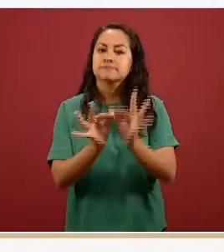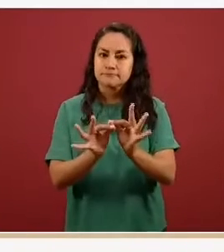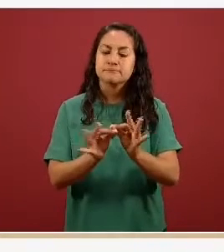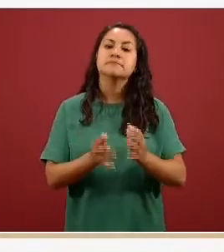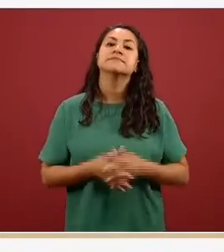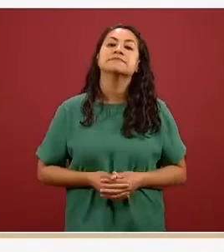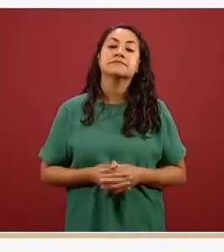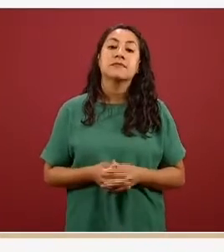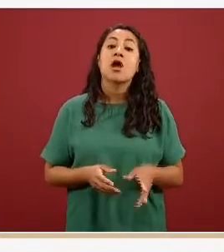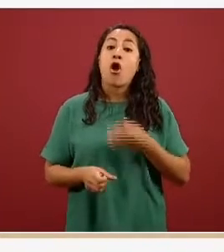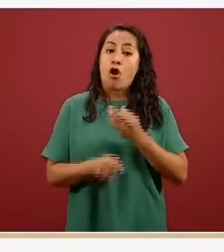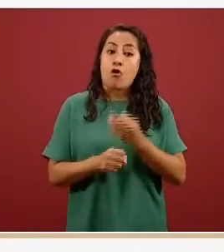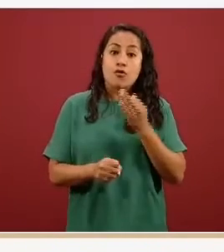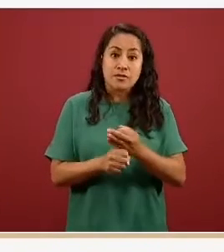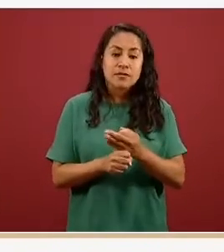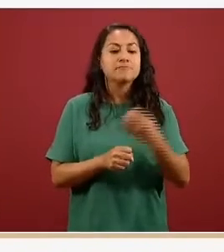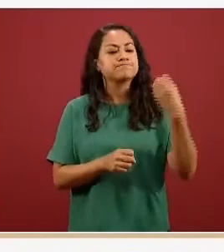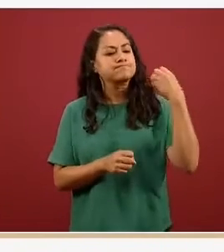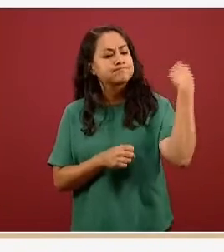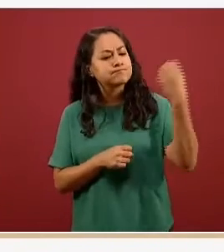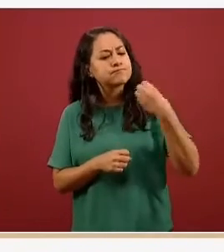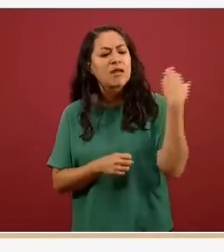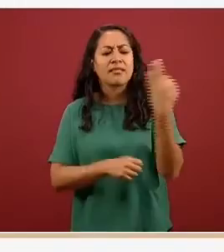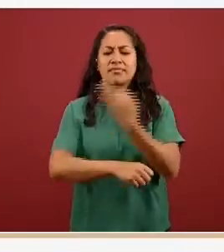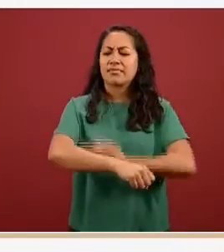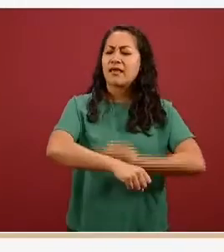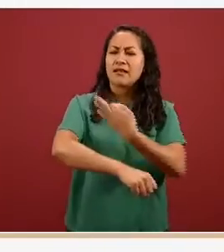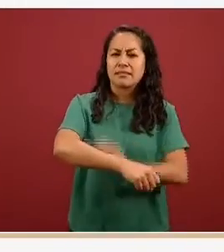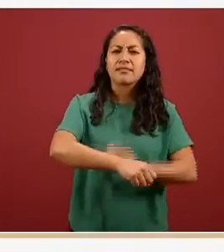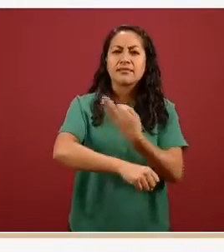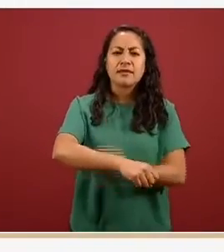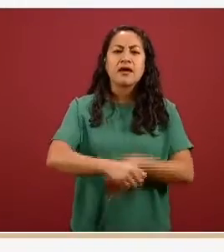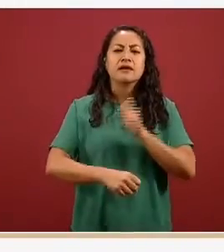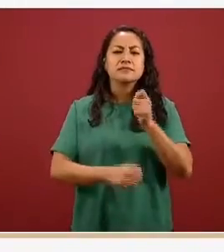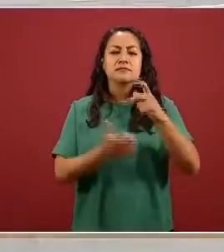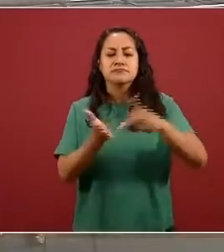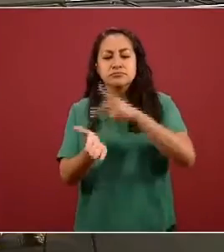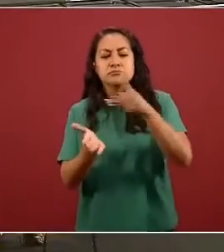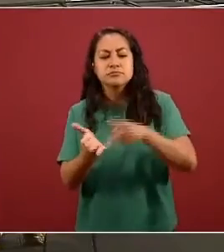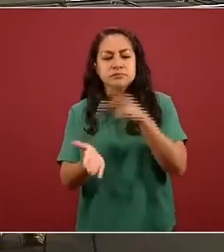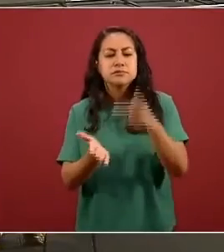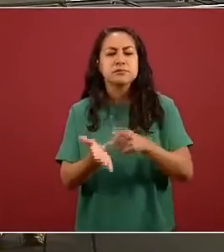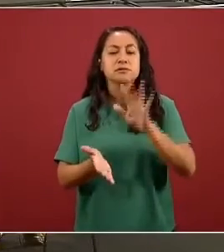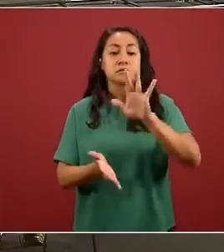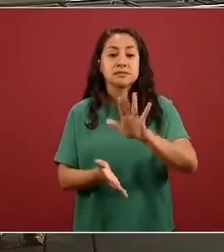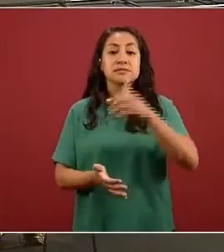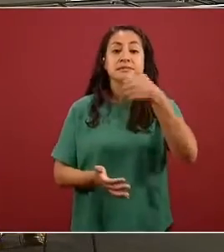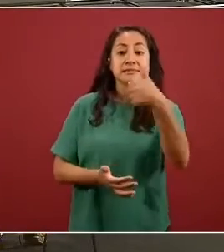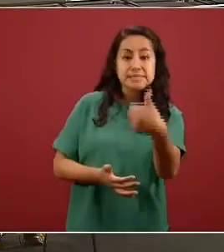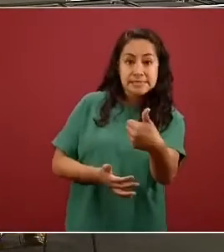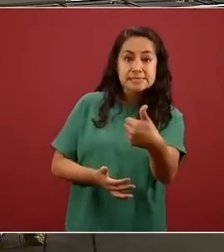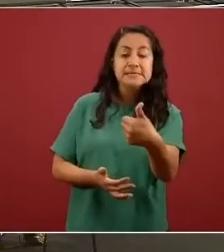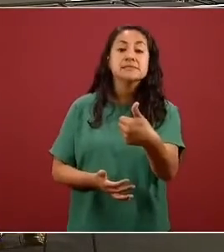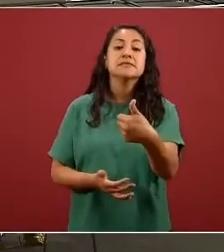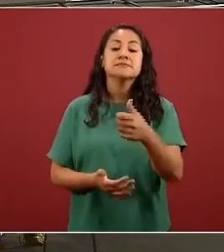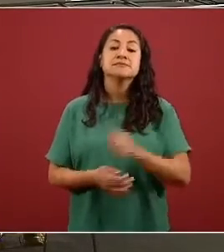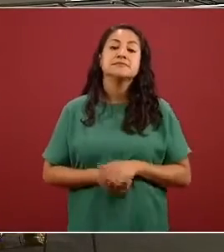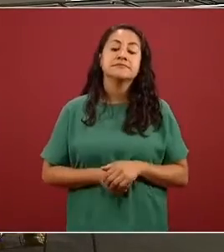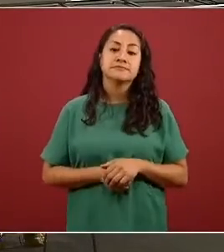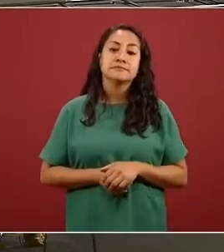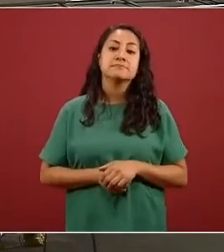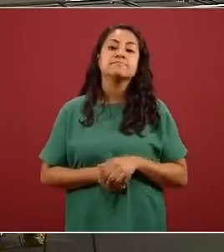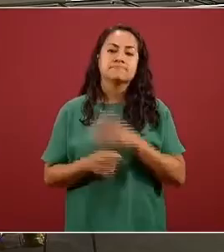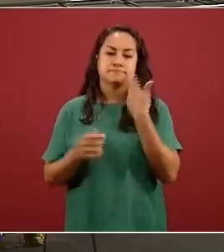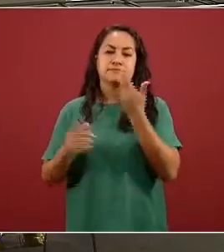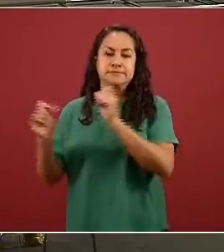la conferencia vespertina 56. Entonces, si pasamos por favor a la siguiente diapositiva, tenemos